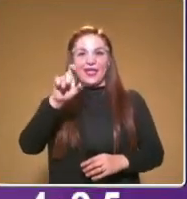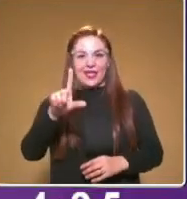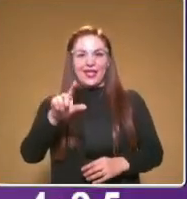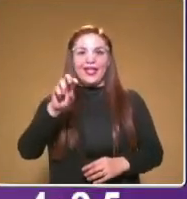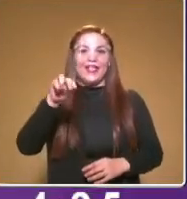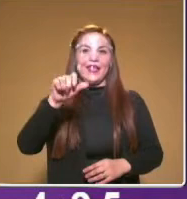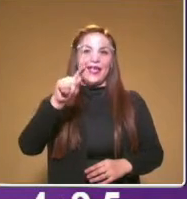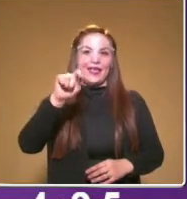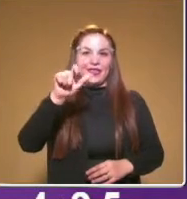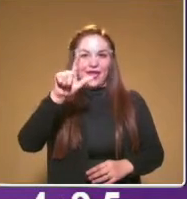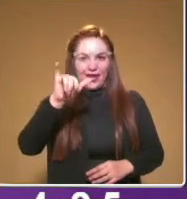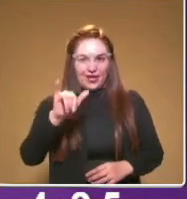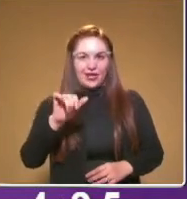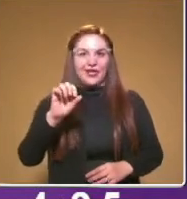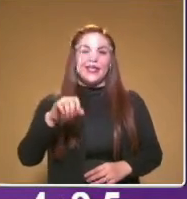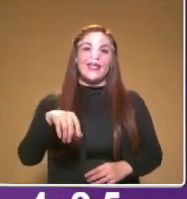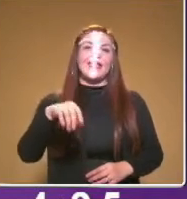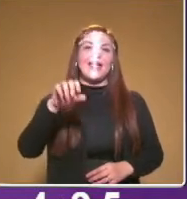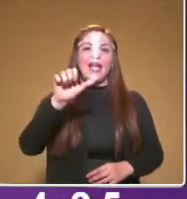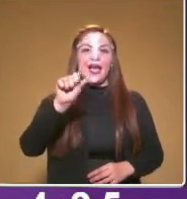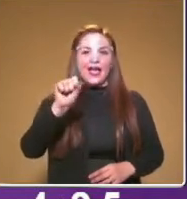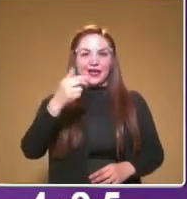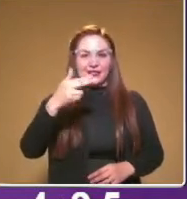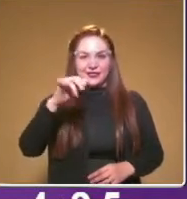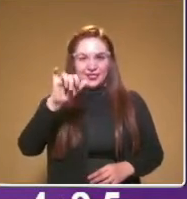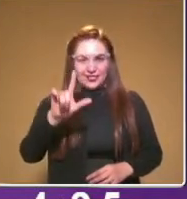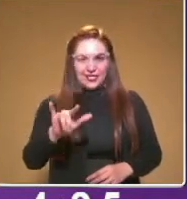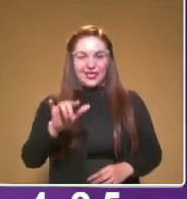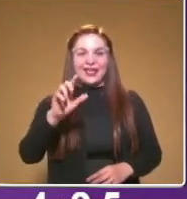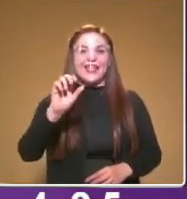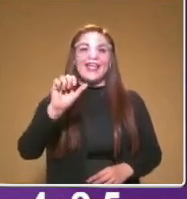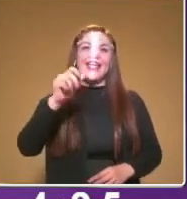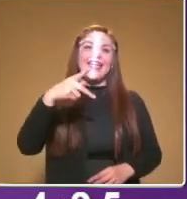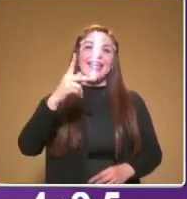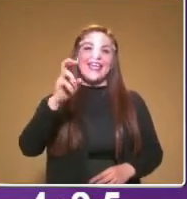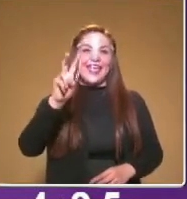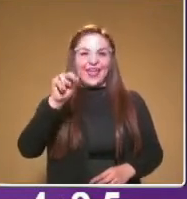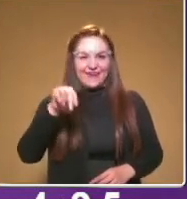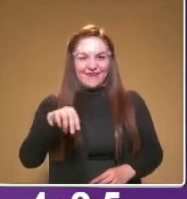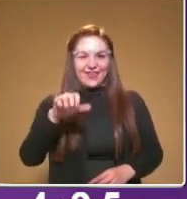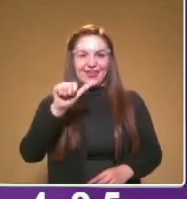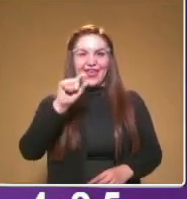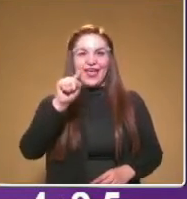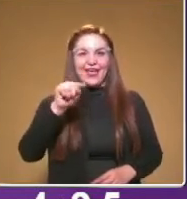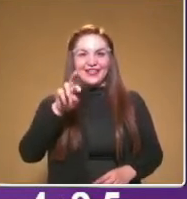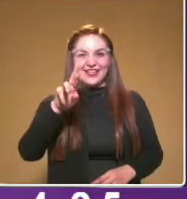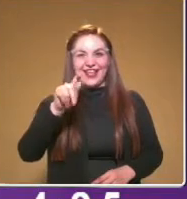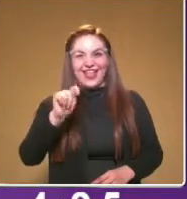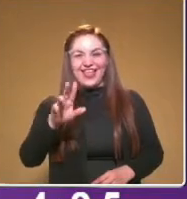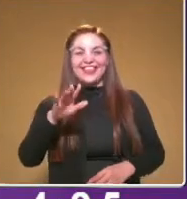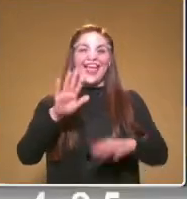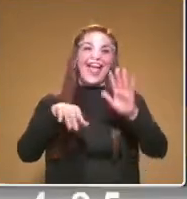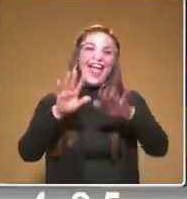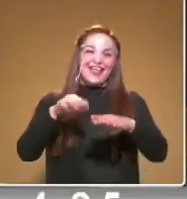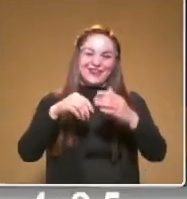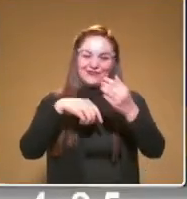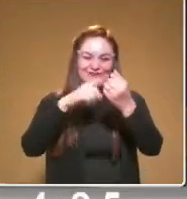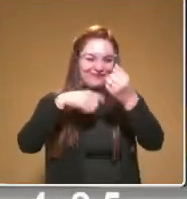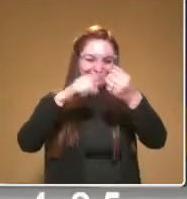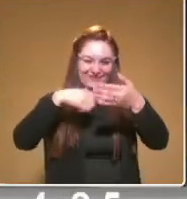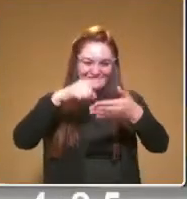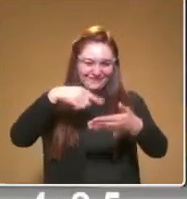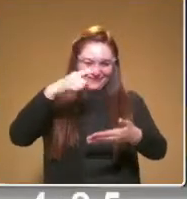Ashley, a Cereda, Jimena, a Kevin, y son ya muchas participaciones, maestra. A veces no me da ni oportunidad de leerlas.